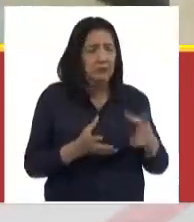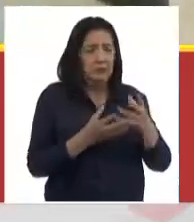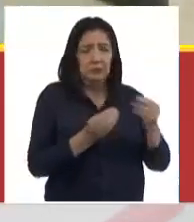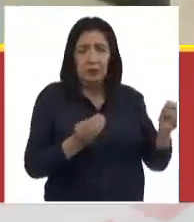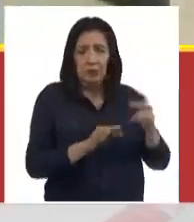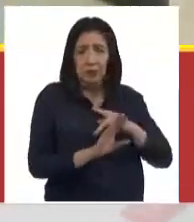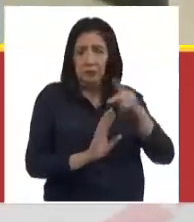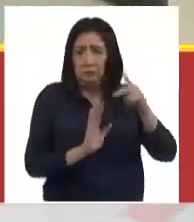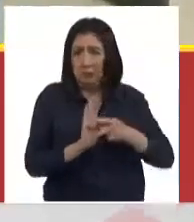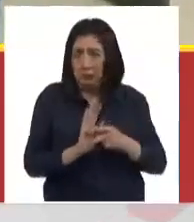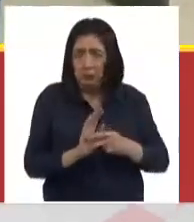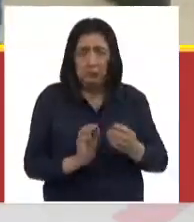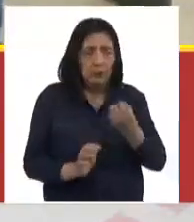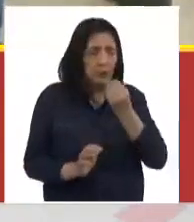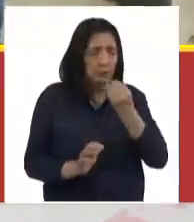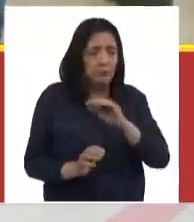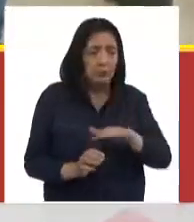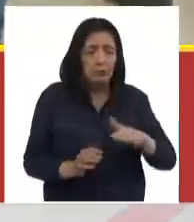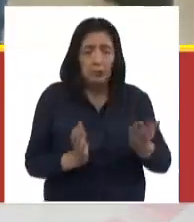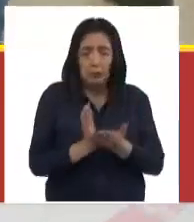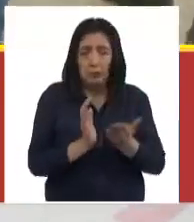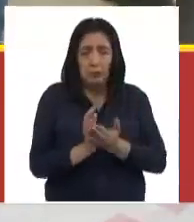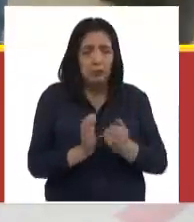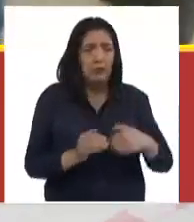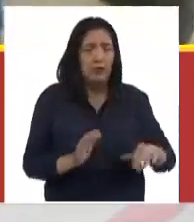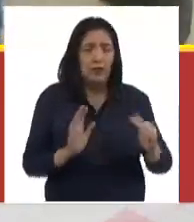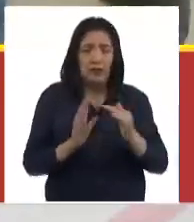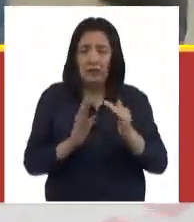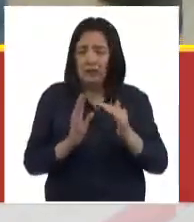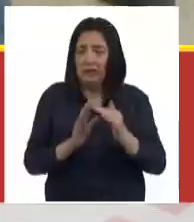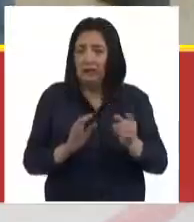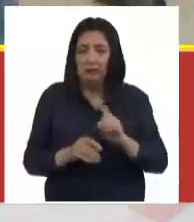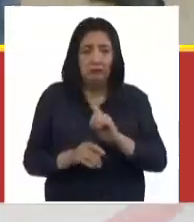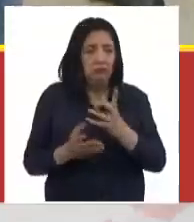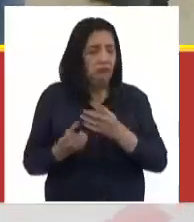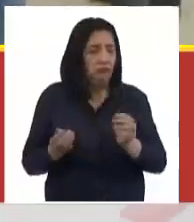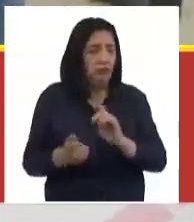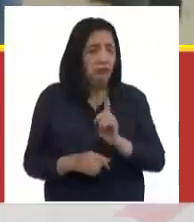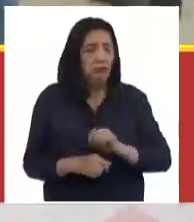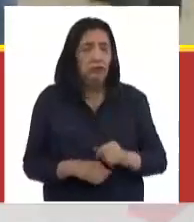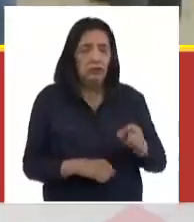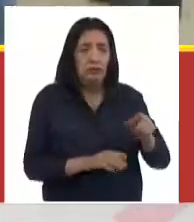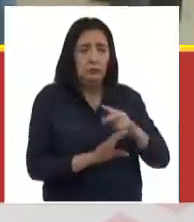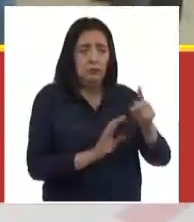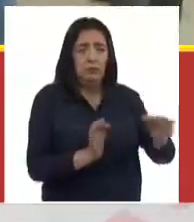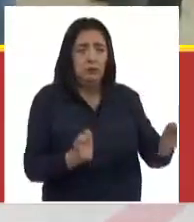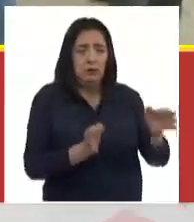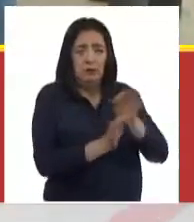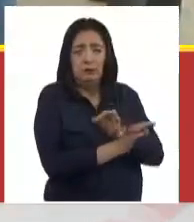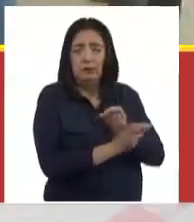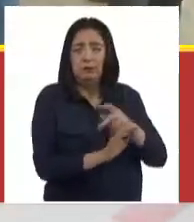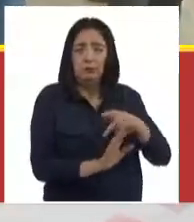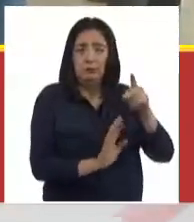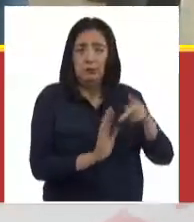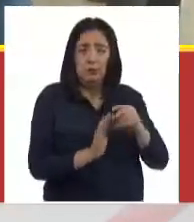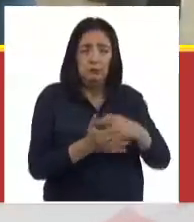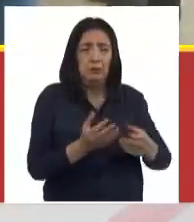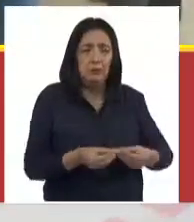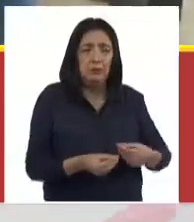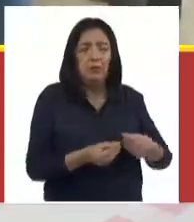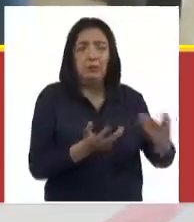el programa Calihuarma y desactivar las cárceles. Él asegura que en tanto el programa Calihuarma lo va a reemplazar por un programa que